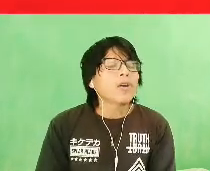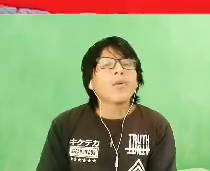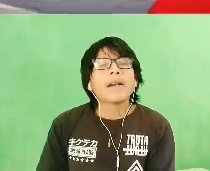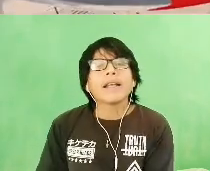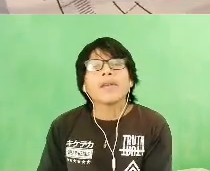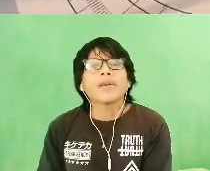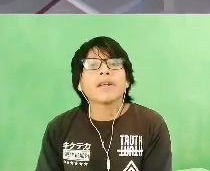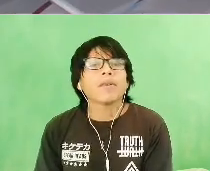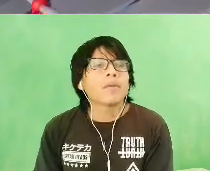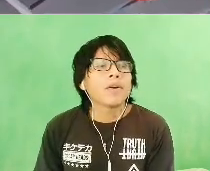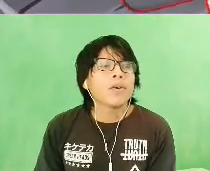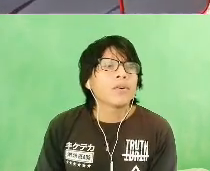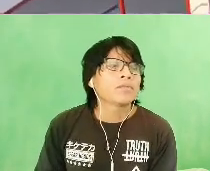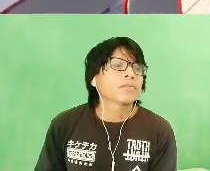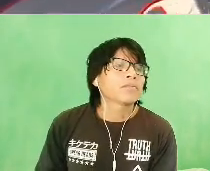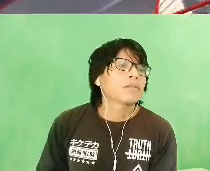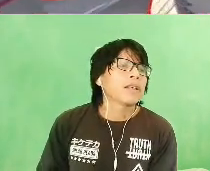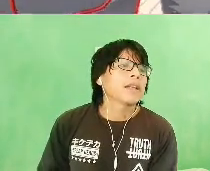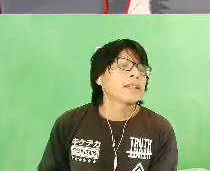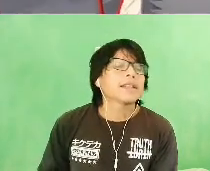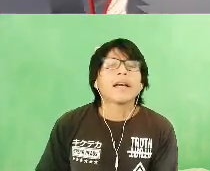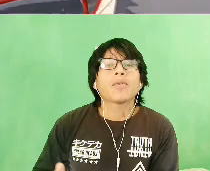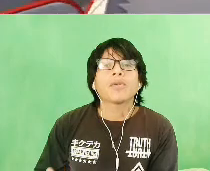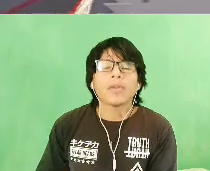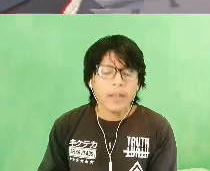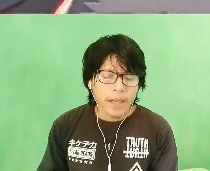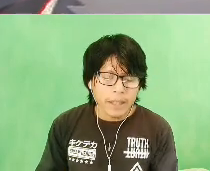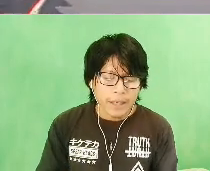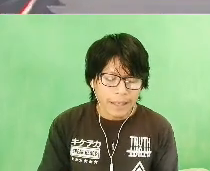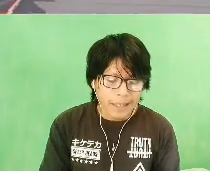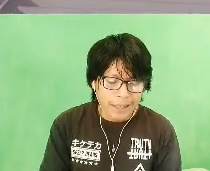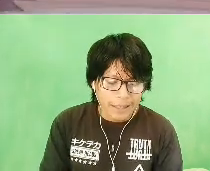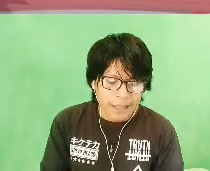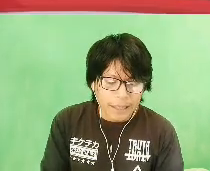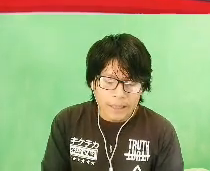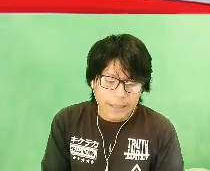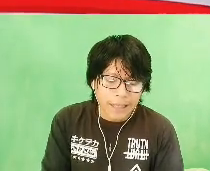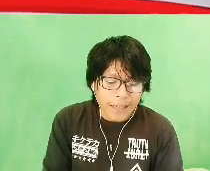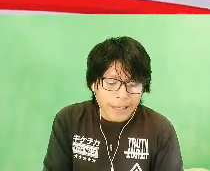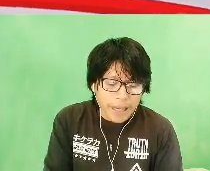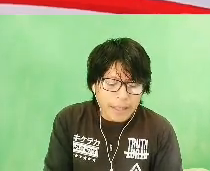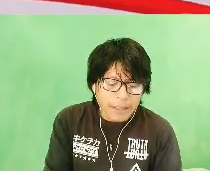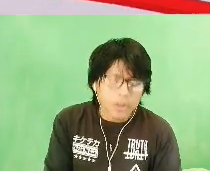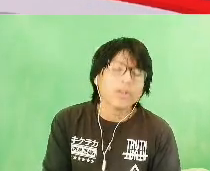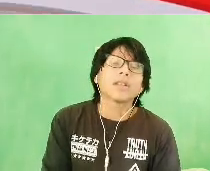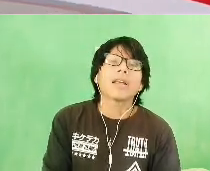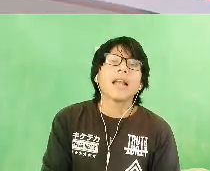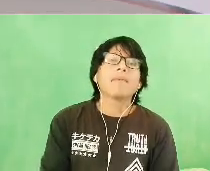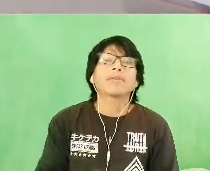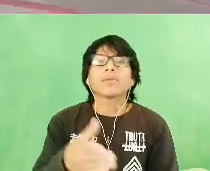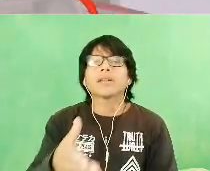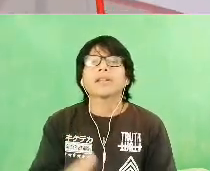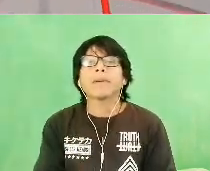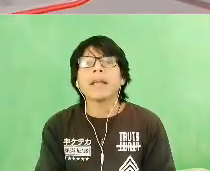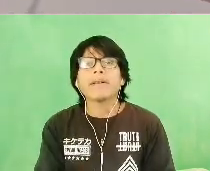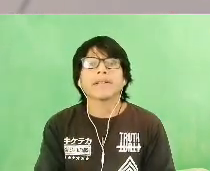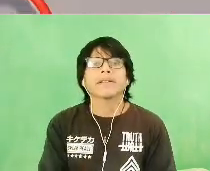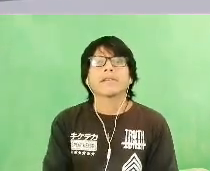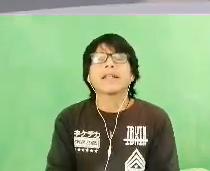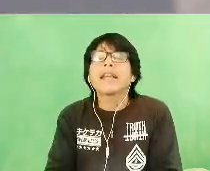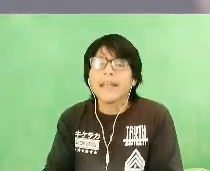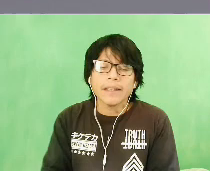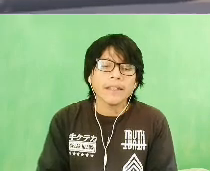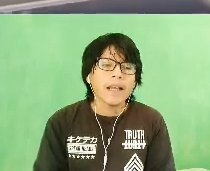Y el gobernador de Nuevo León se acordó de ella. ¿Qué quería decir Xóchitl Gálvez con esas